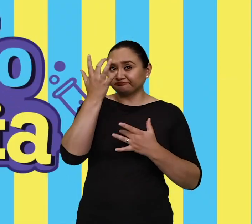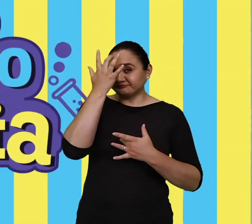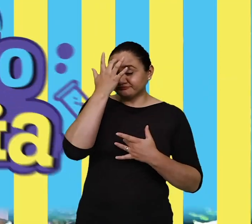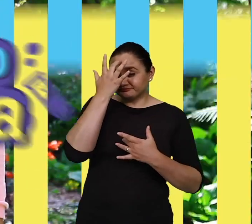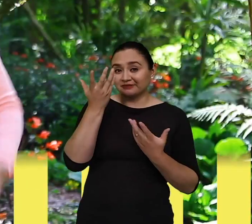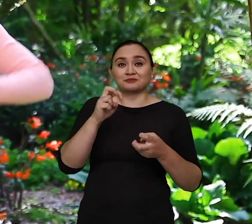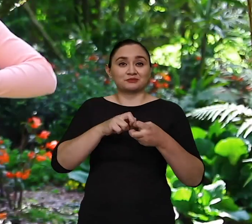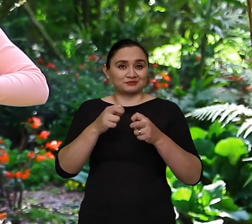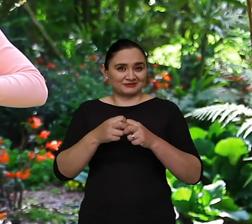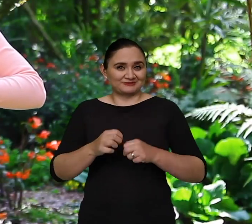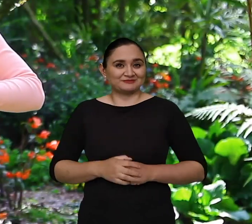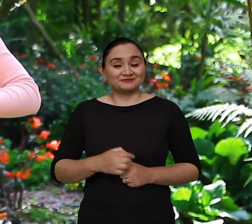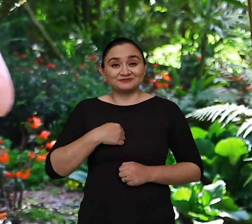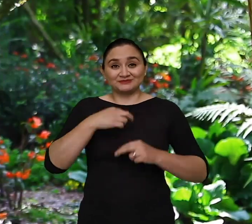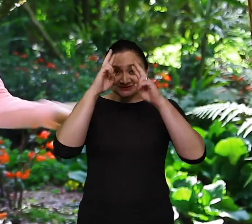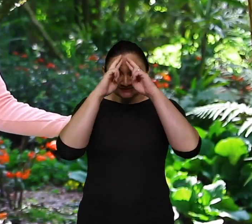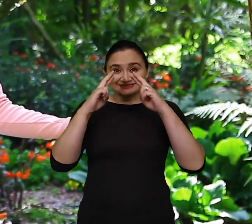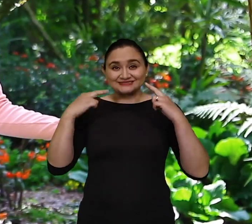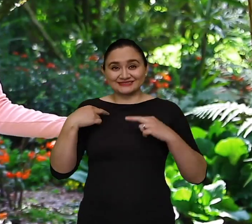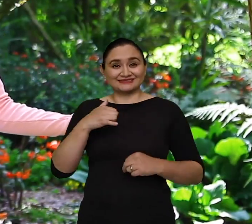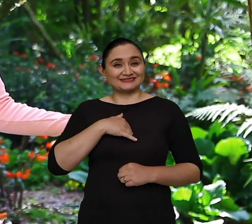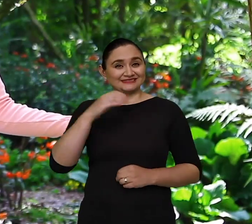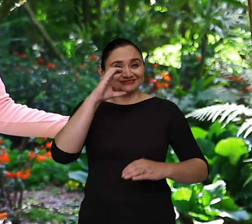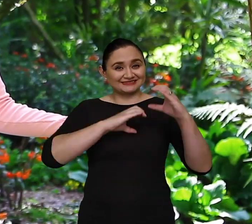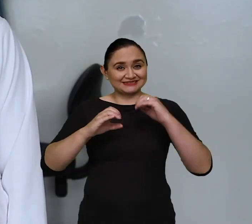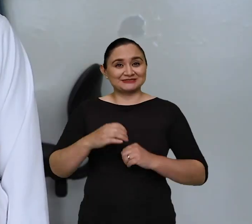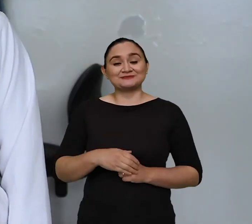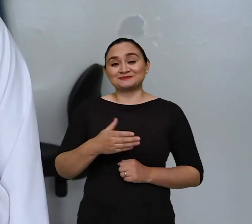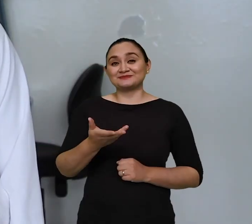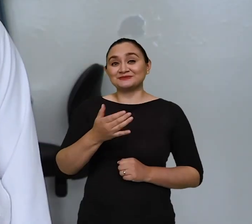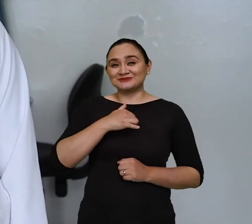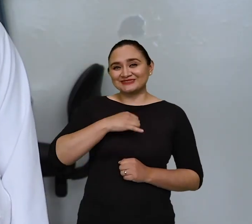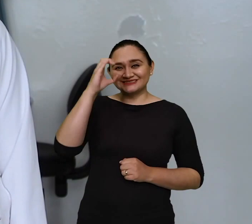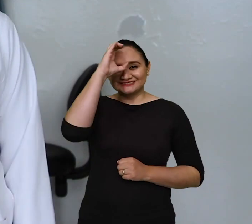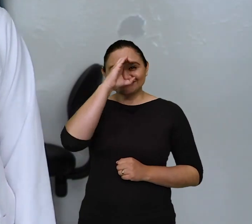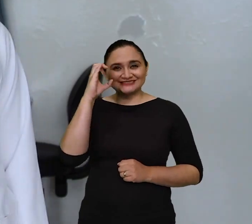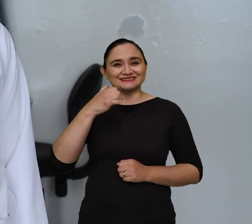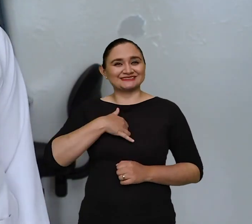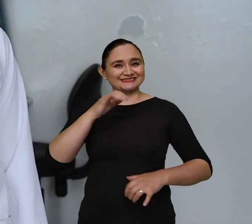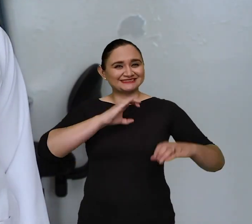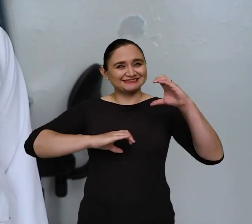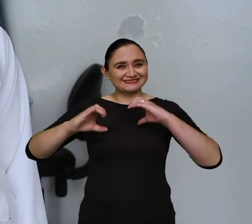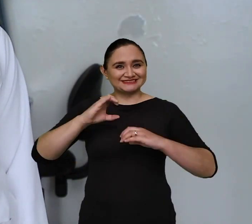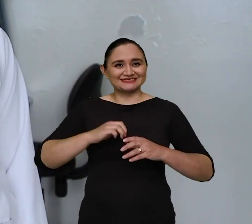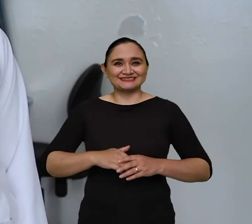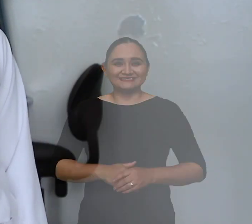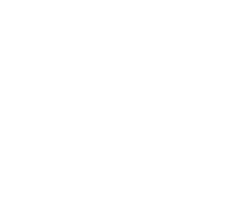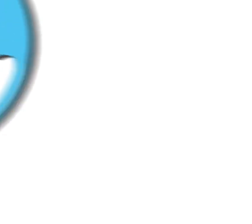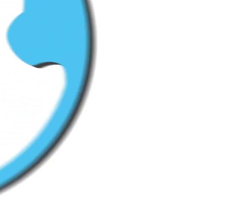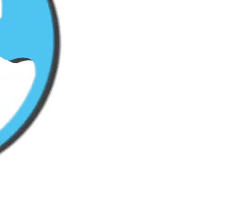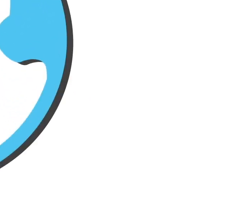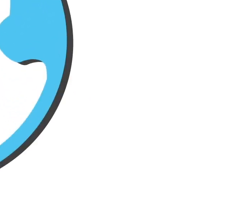pública. Soy Rada y soy ciencia. Soy Elizabeth y soy ciencia.